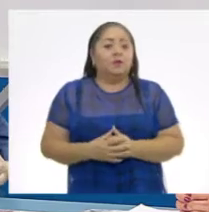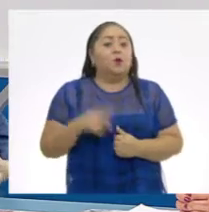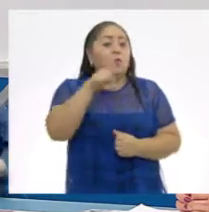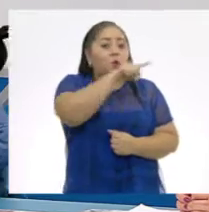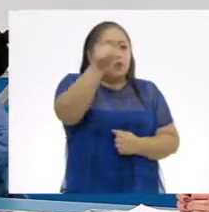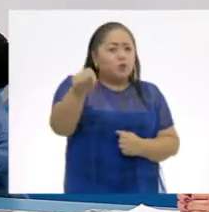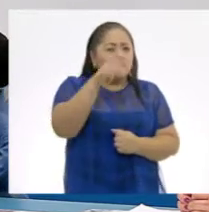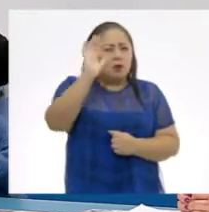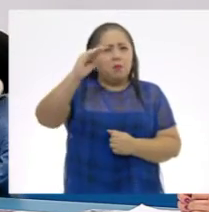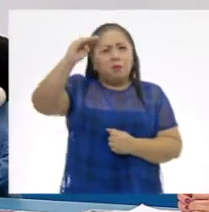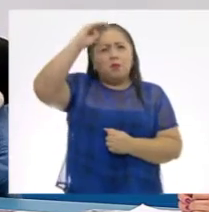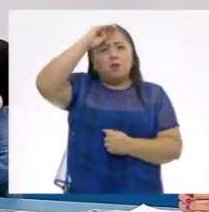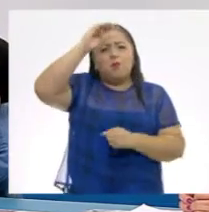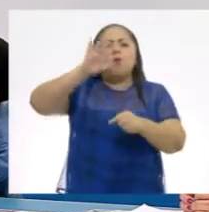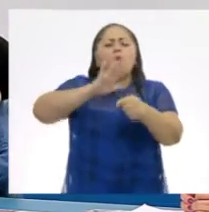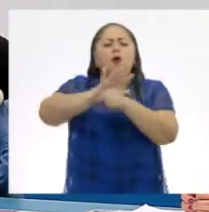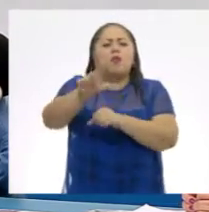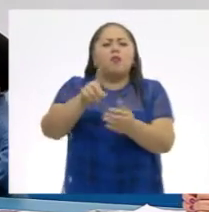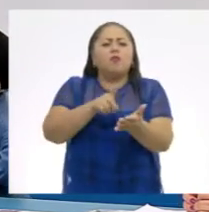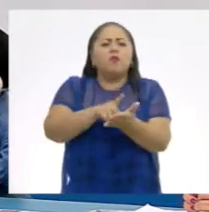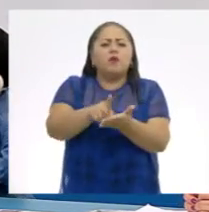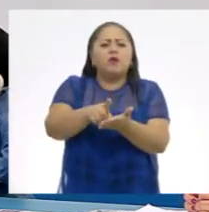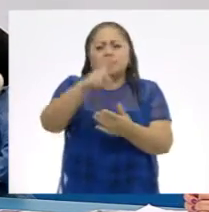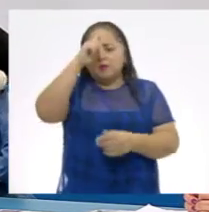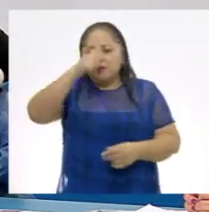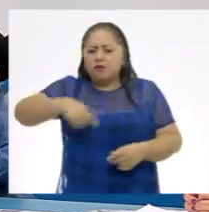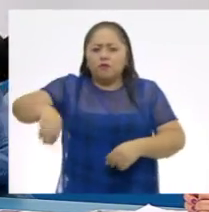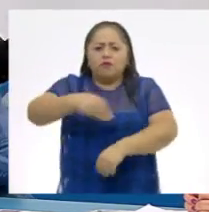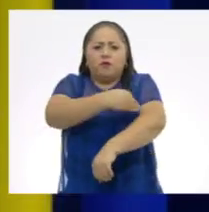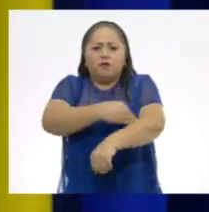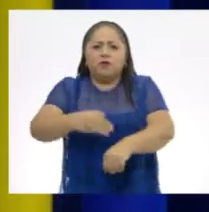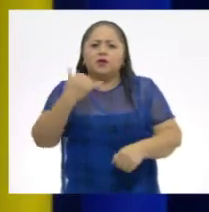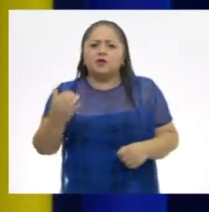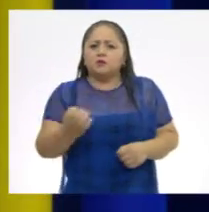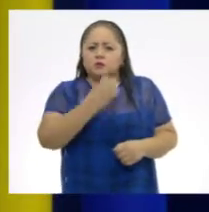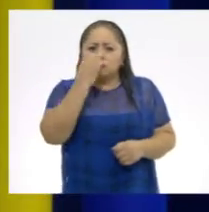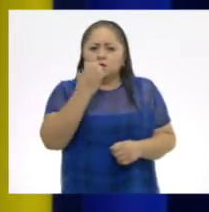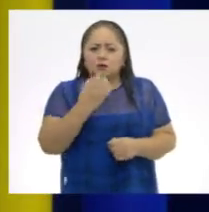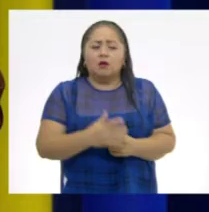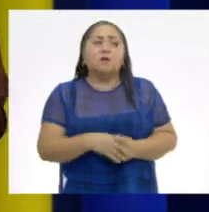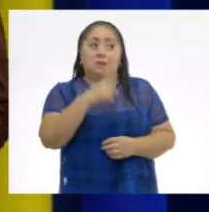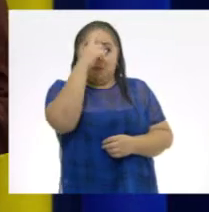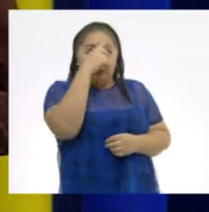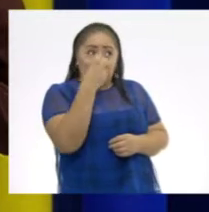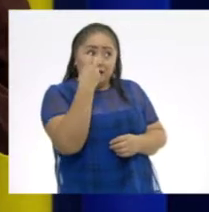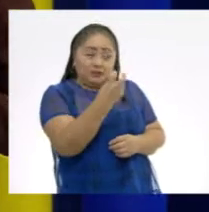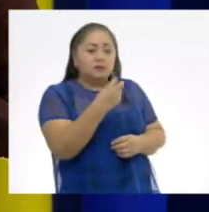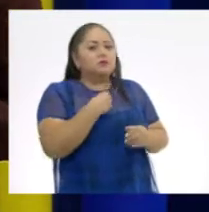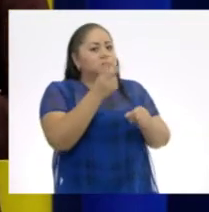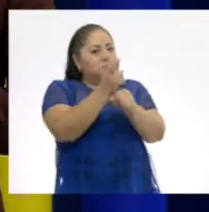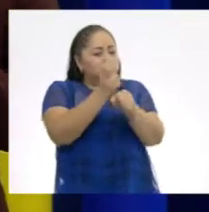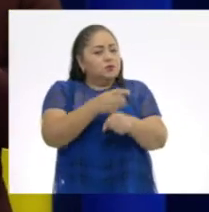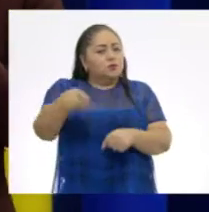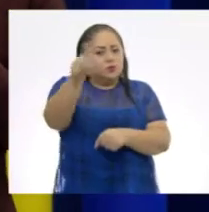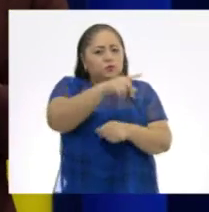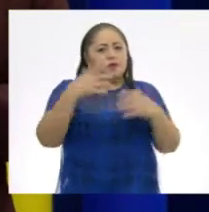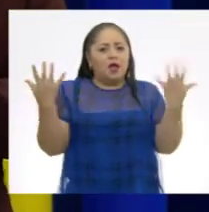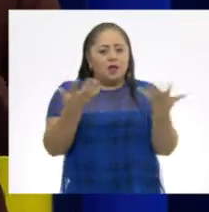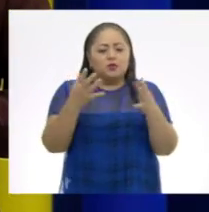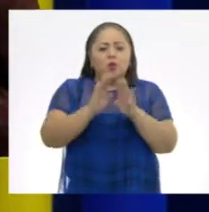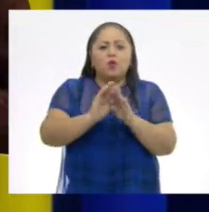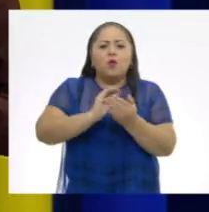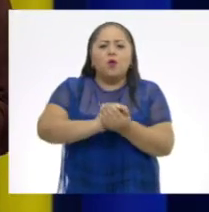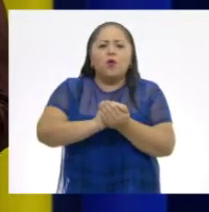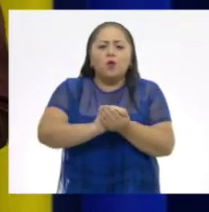¿Ustedes han pensado qué derechos ejercemos en nuestras familias y nuestra escuela? Pues para eso les voy a invitar a que elaboremos una lotería